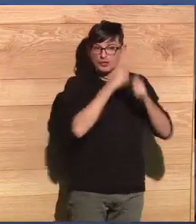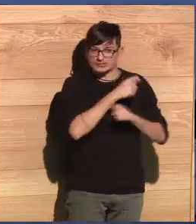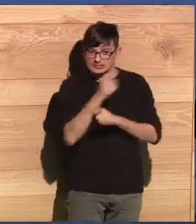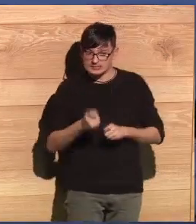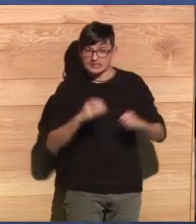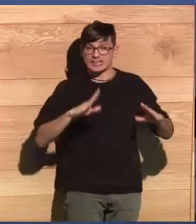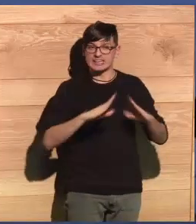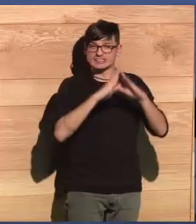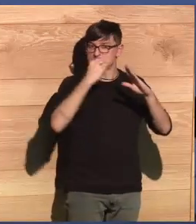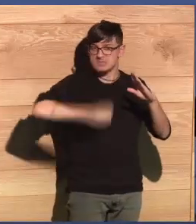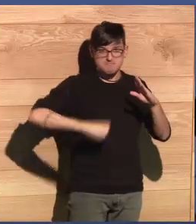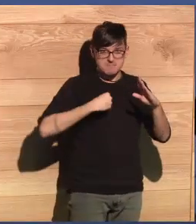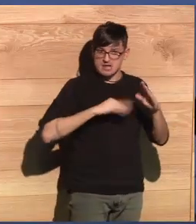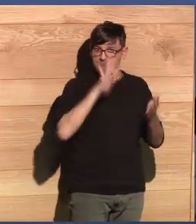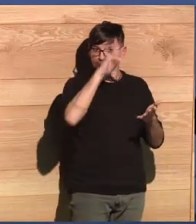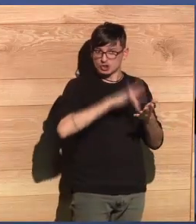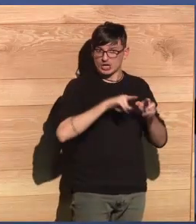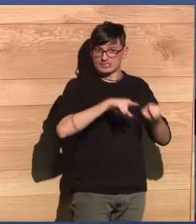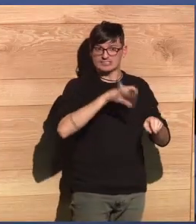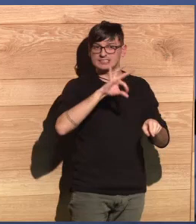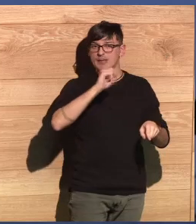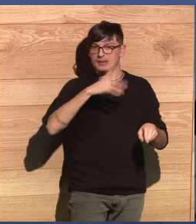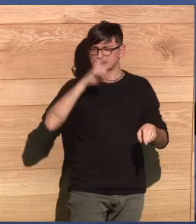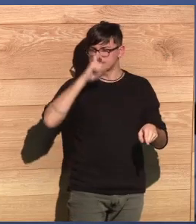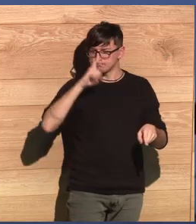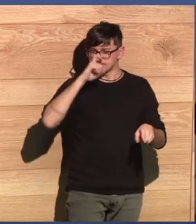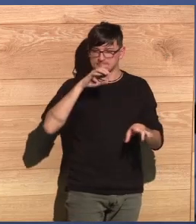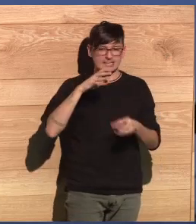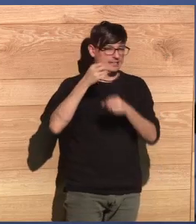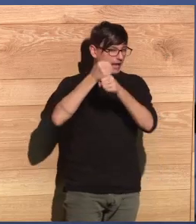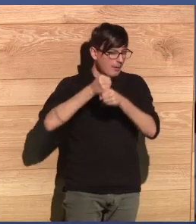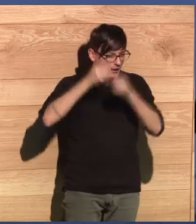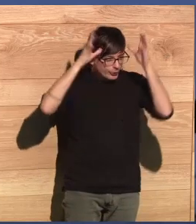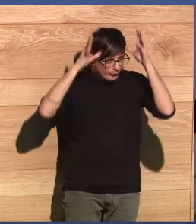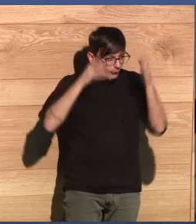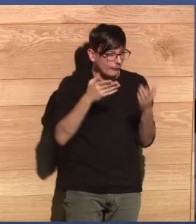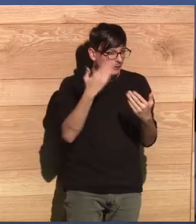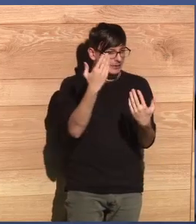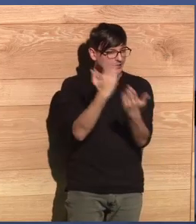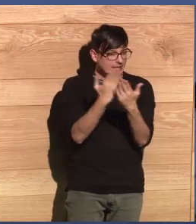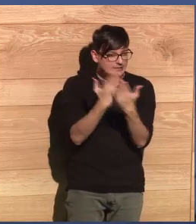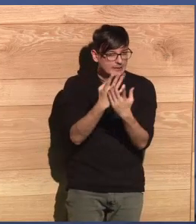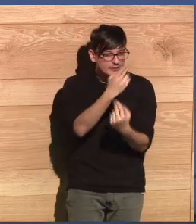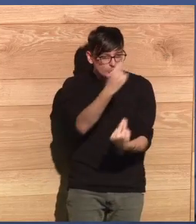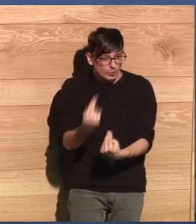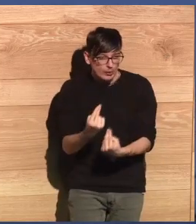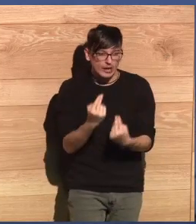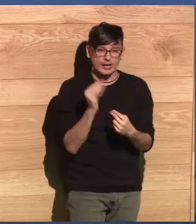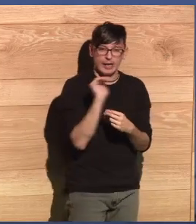Madrid. Isabel no hacía más que acordarse de su caballo, de sus clases de pintura, de sus paseos por el